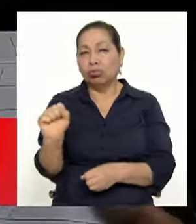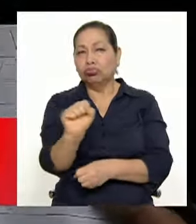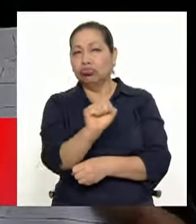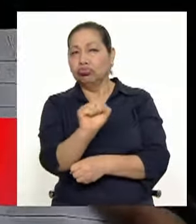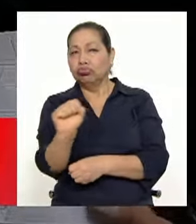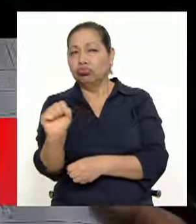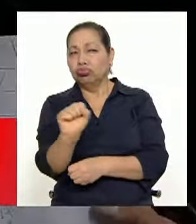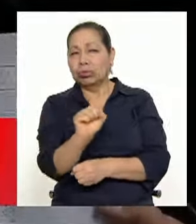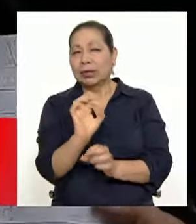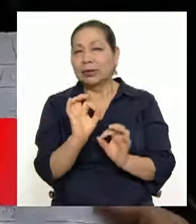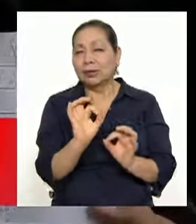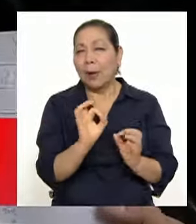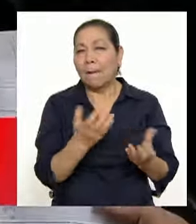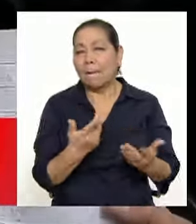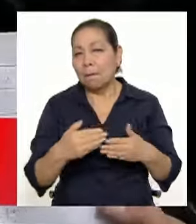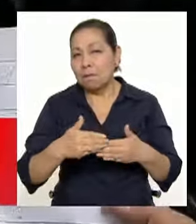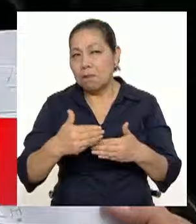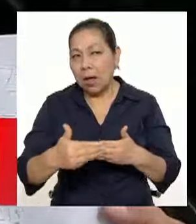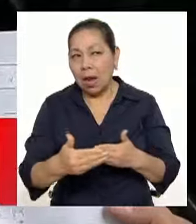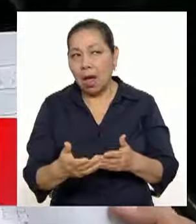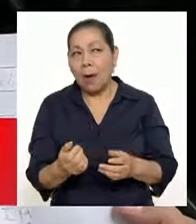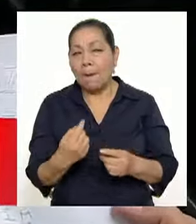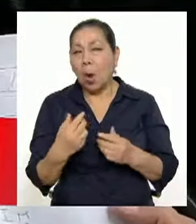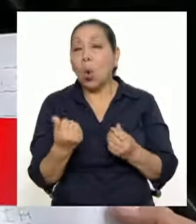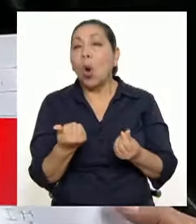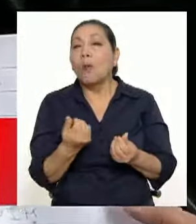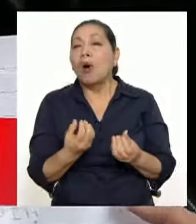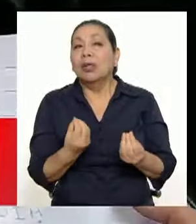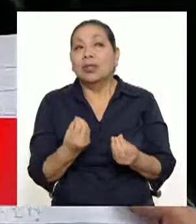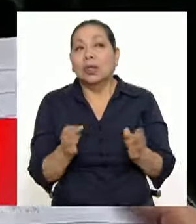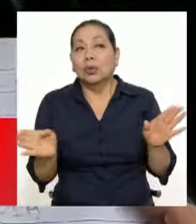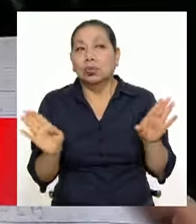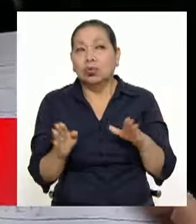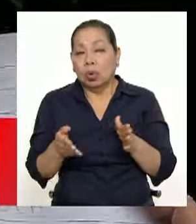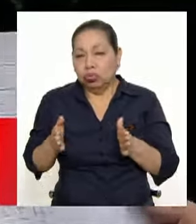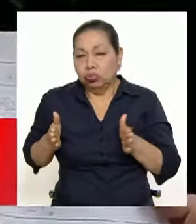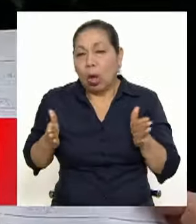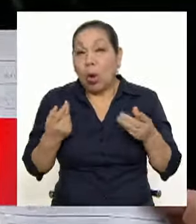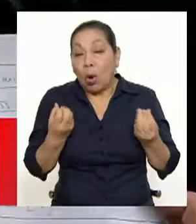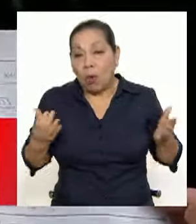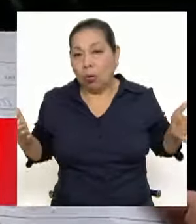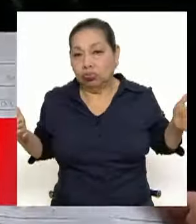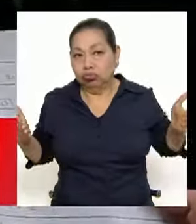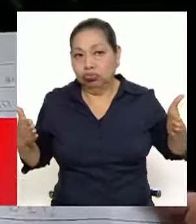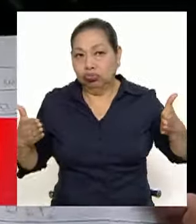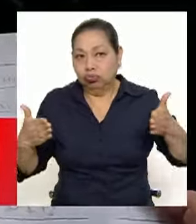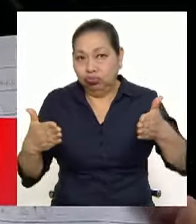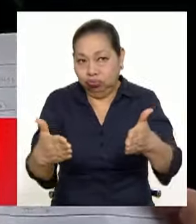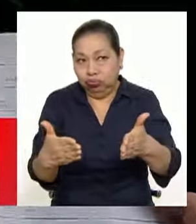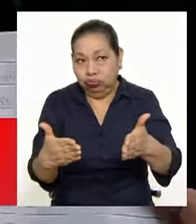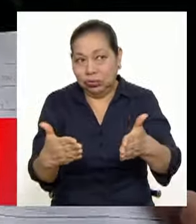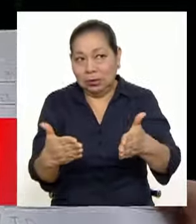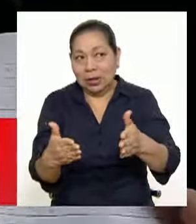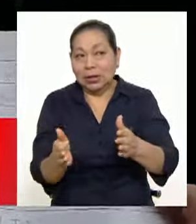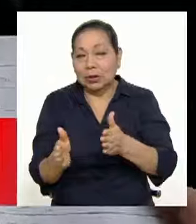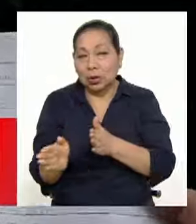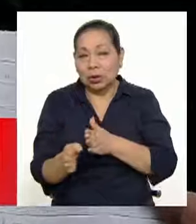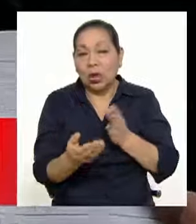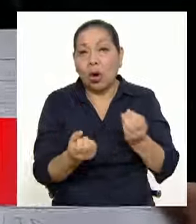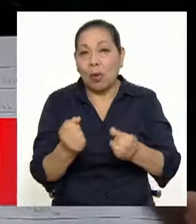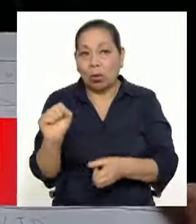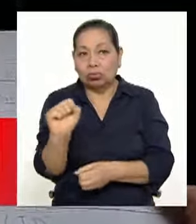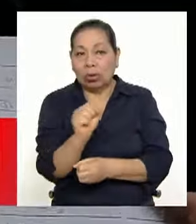Sigue izquierda, se cierra menos, menos, alto. Se cierra menos, menos, alto. Sigue